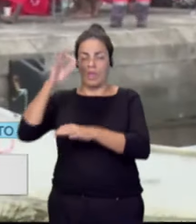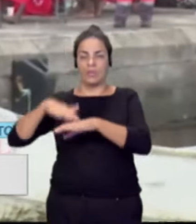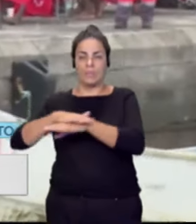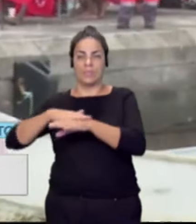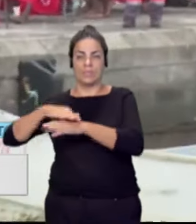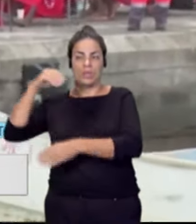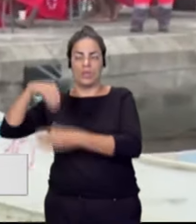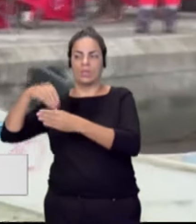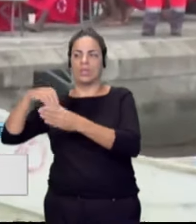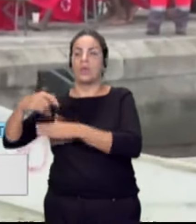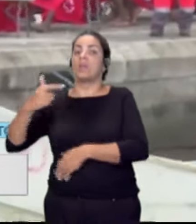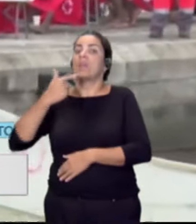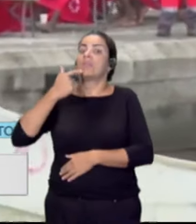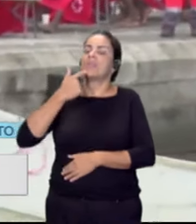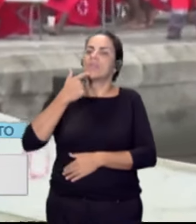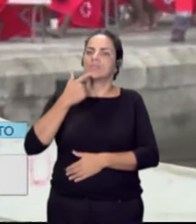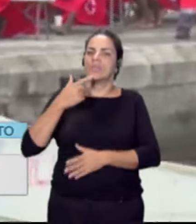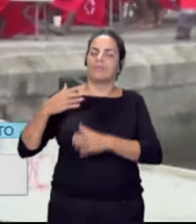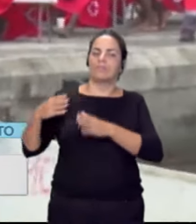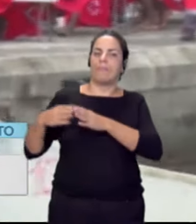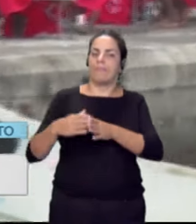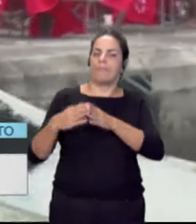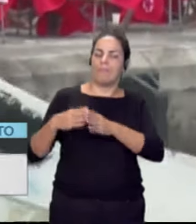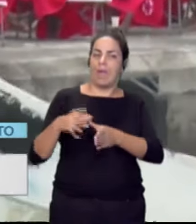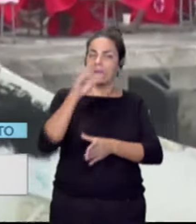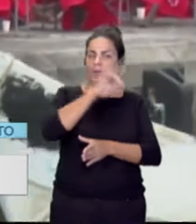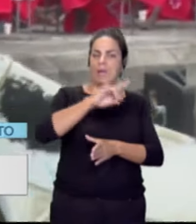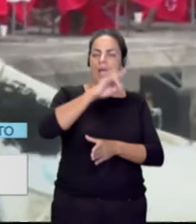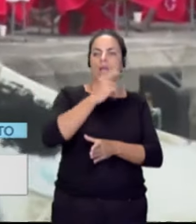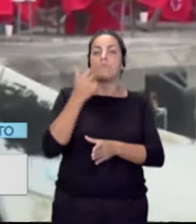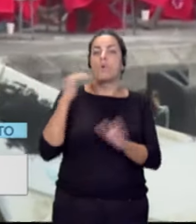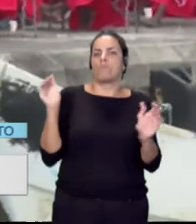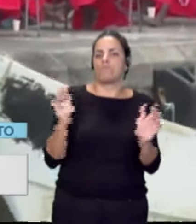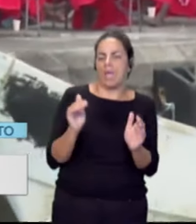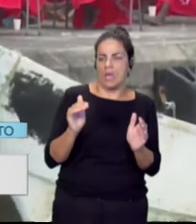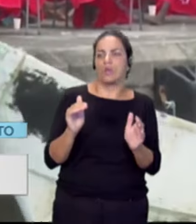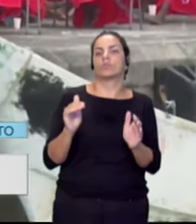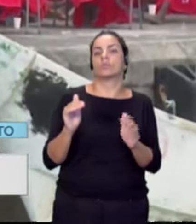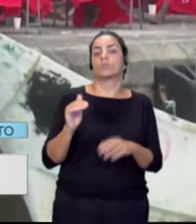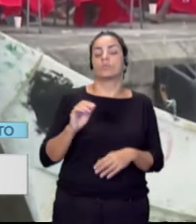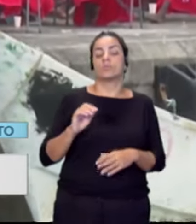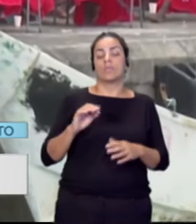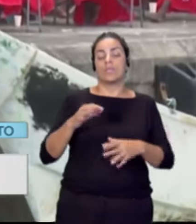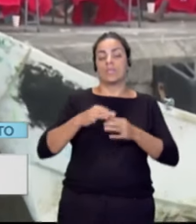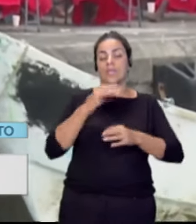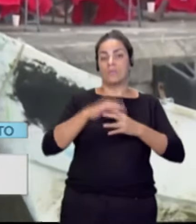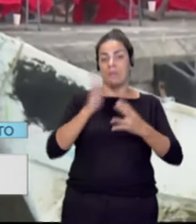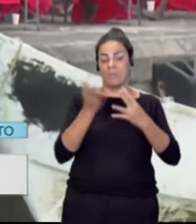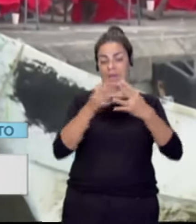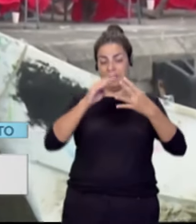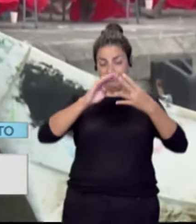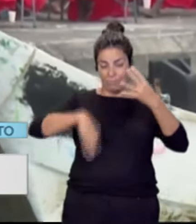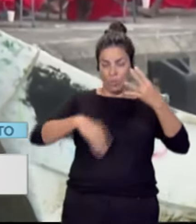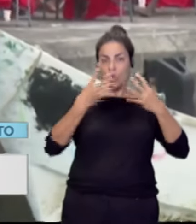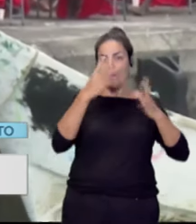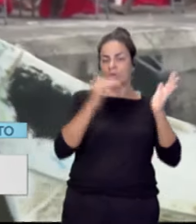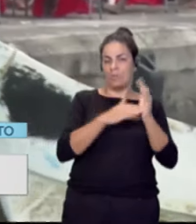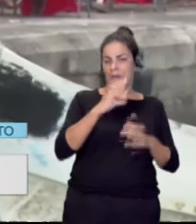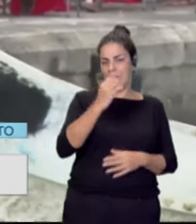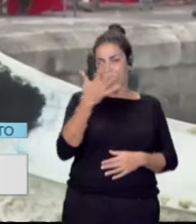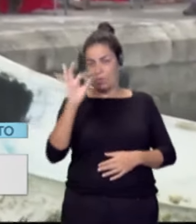habrían caído ligeramente la llegada de embarcaciones a Canarias. En la segunda mitad de septiembre fueron 4.050 y en la primera mitad de